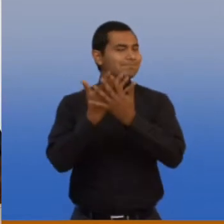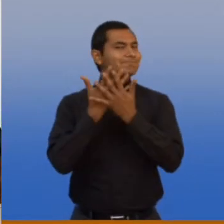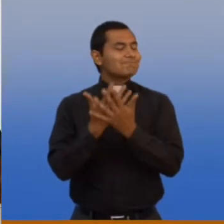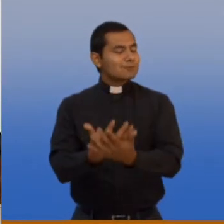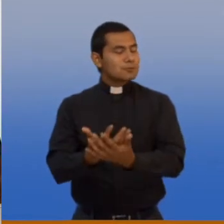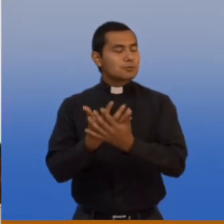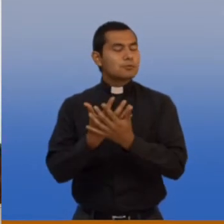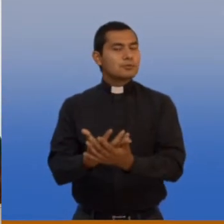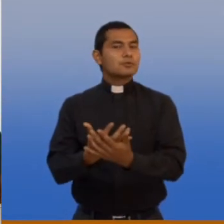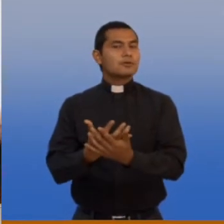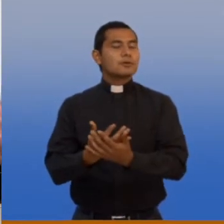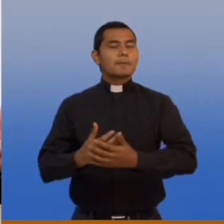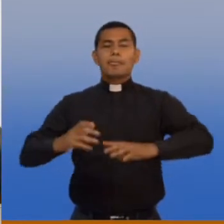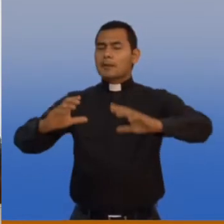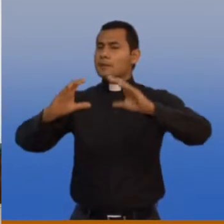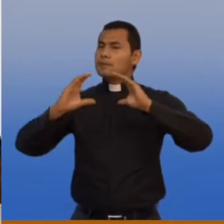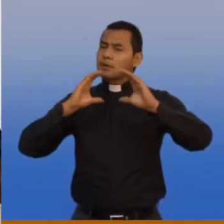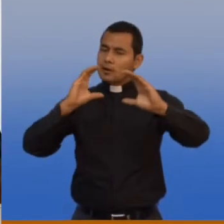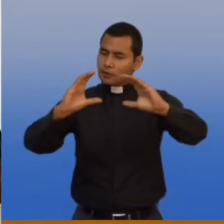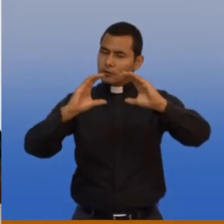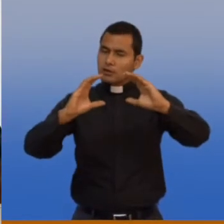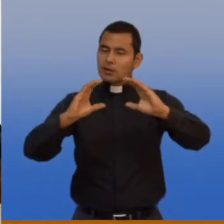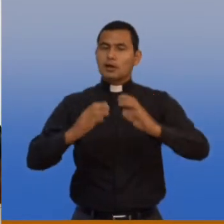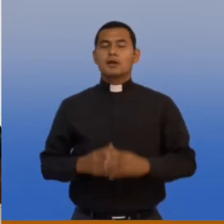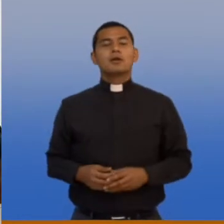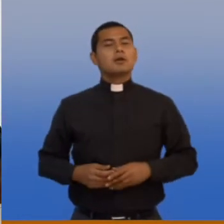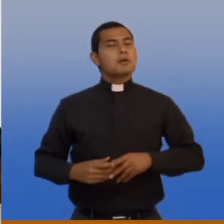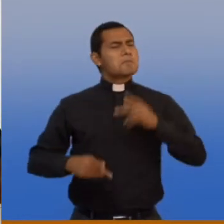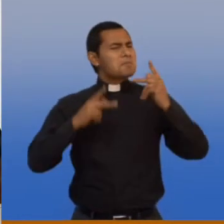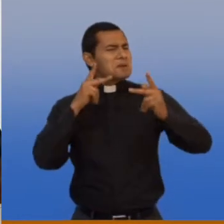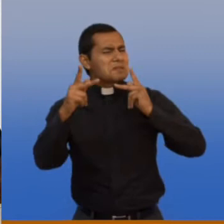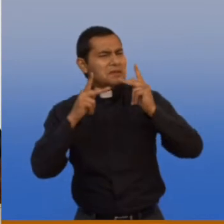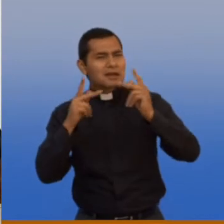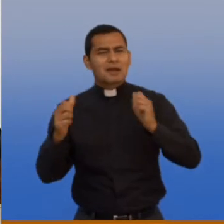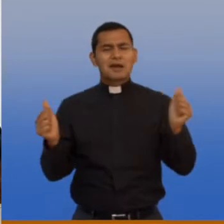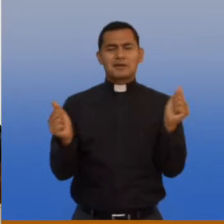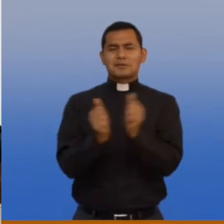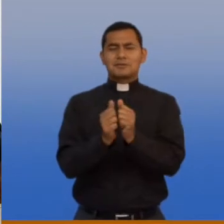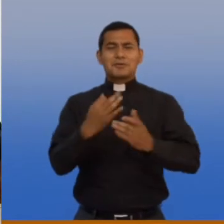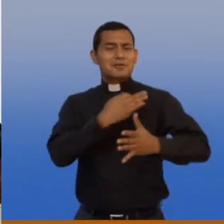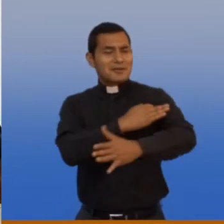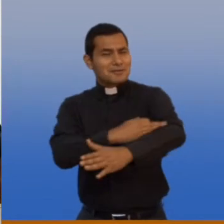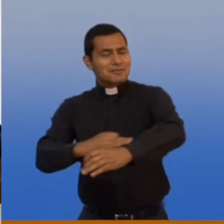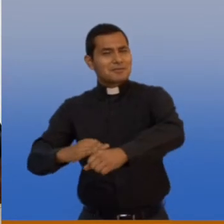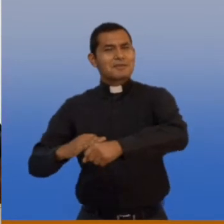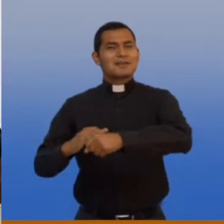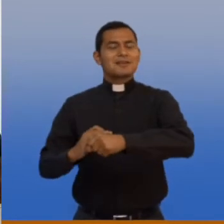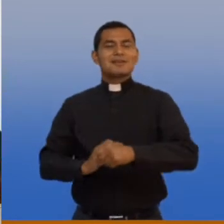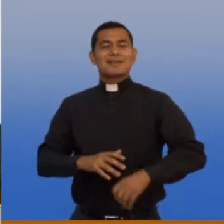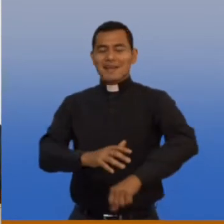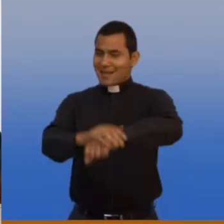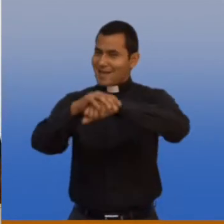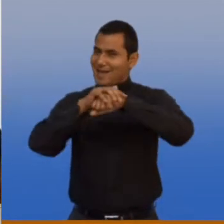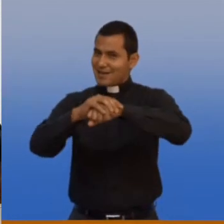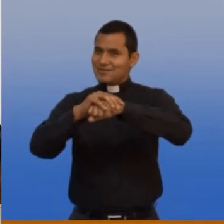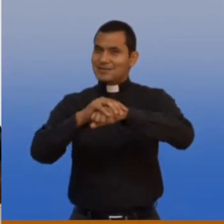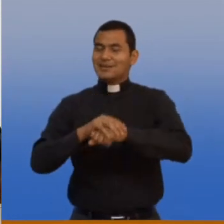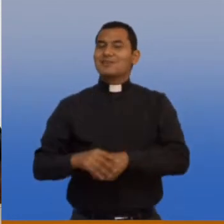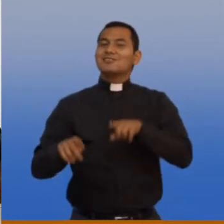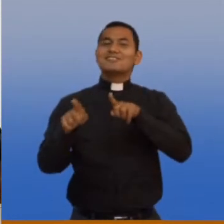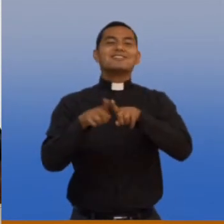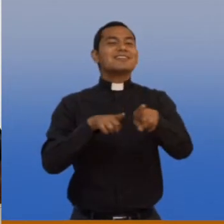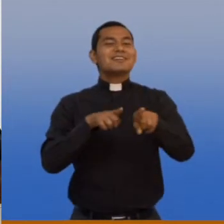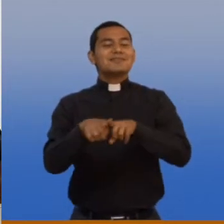también para salir al encuentro de la naturaleza, ver la belleza que Dios ha creado, y también es una ocasión